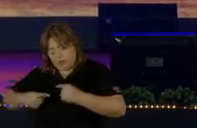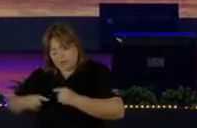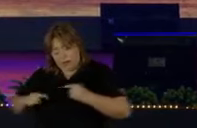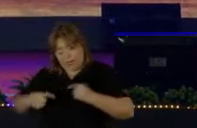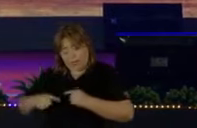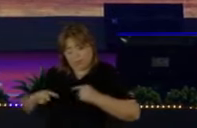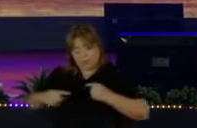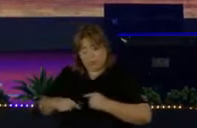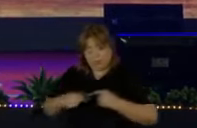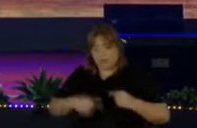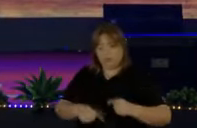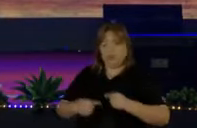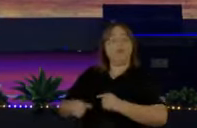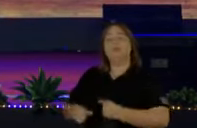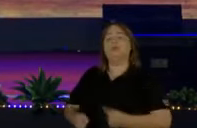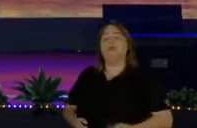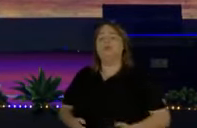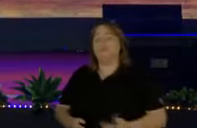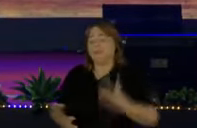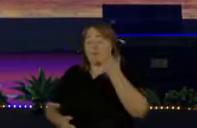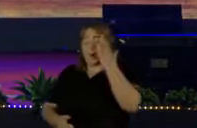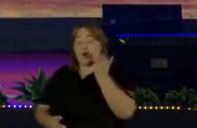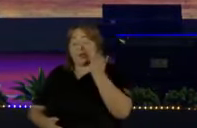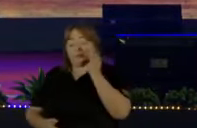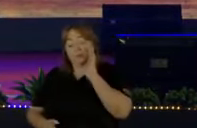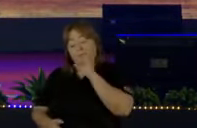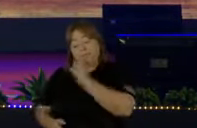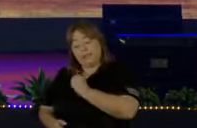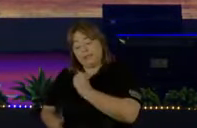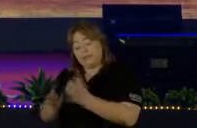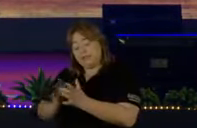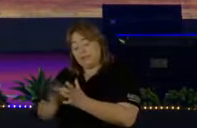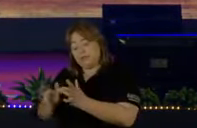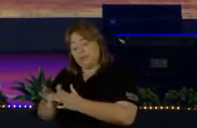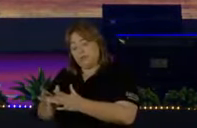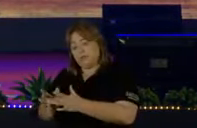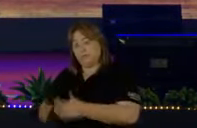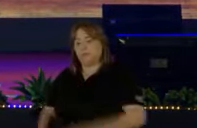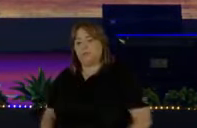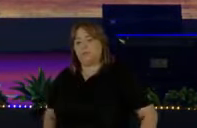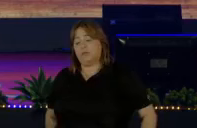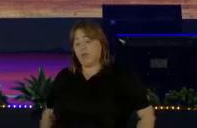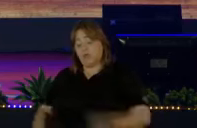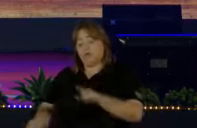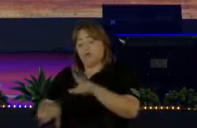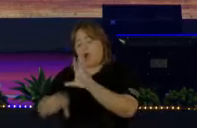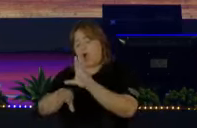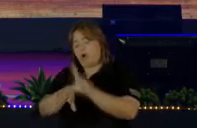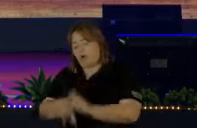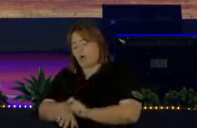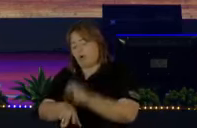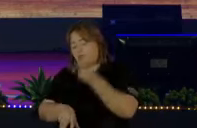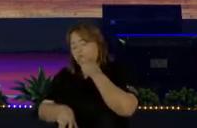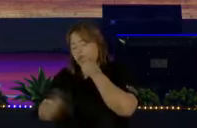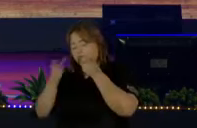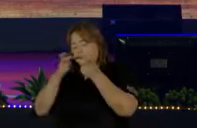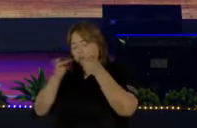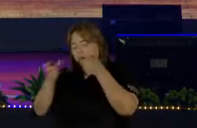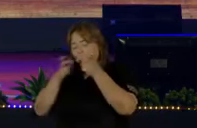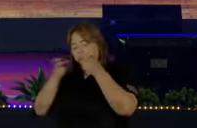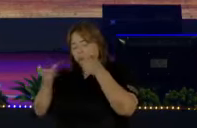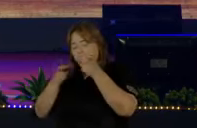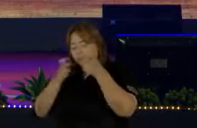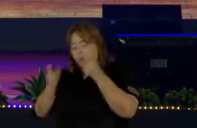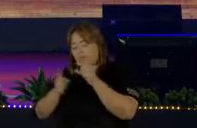con ellos, la ausencia de aquella enseñanza poderosa que estaban acostumbrados a recibir